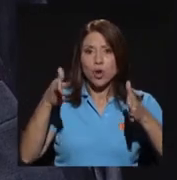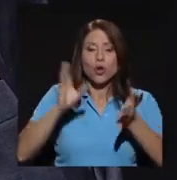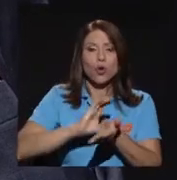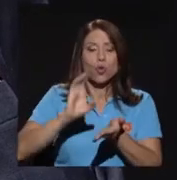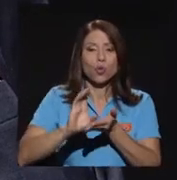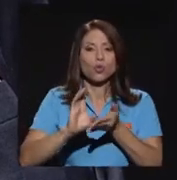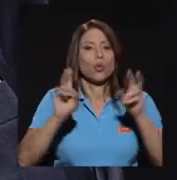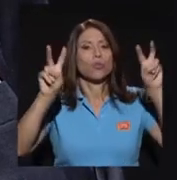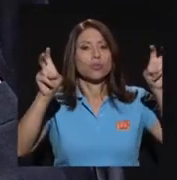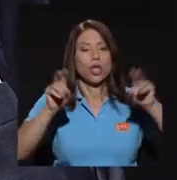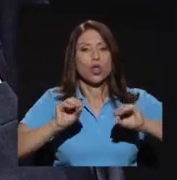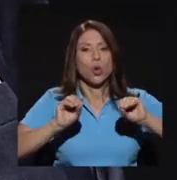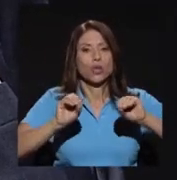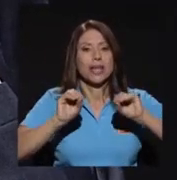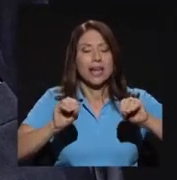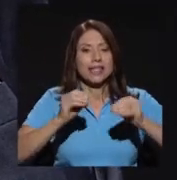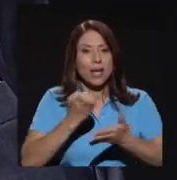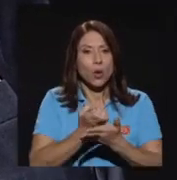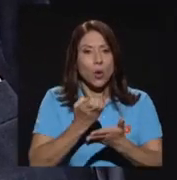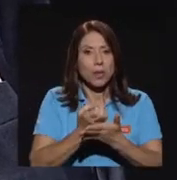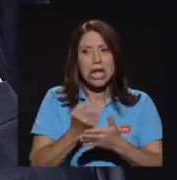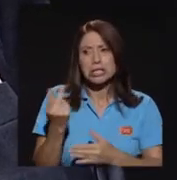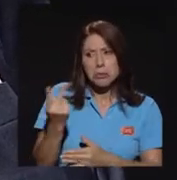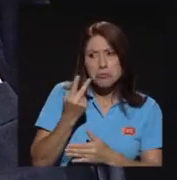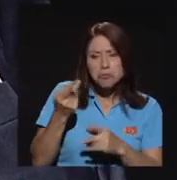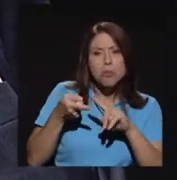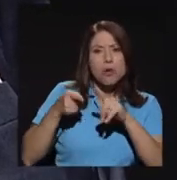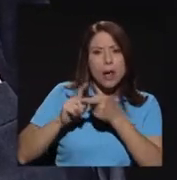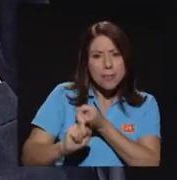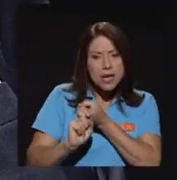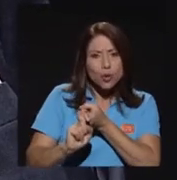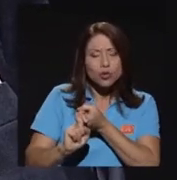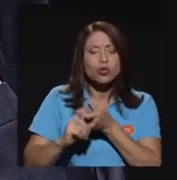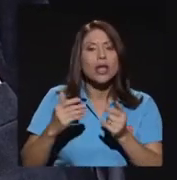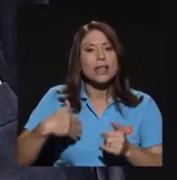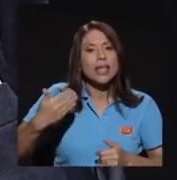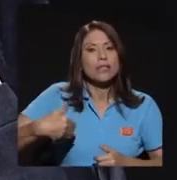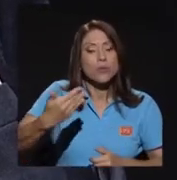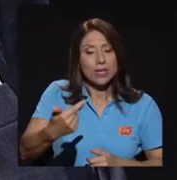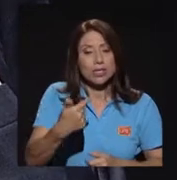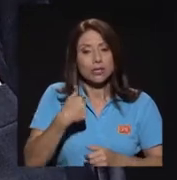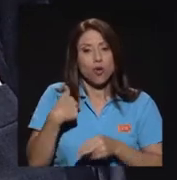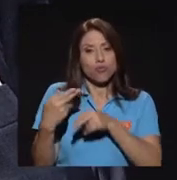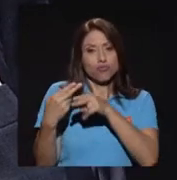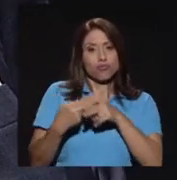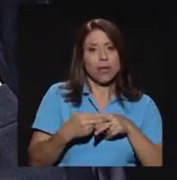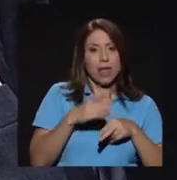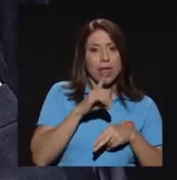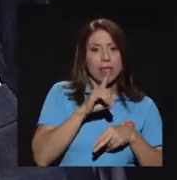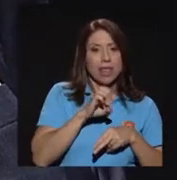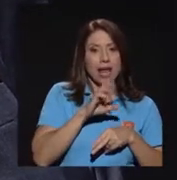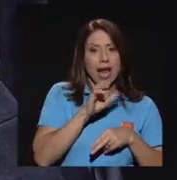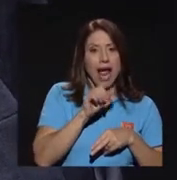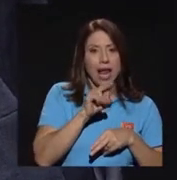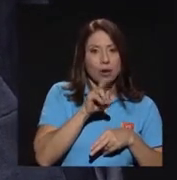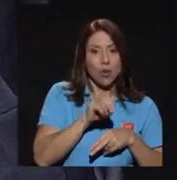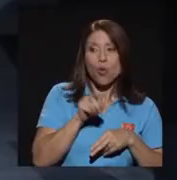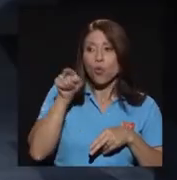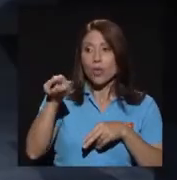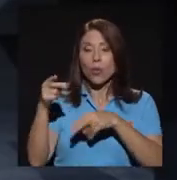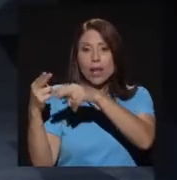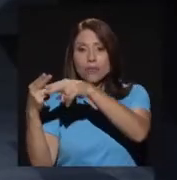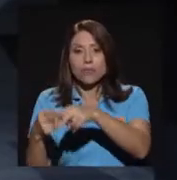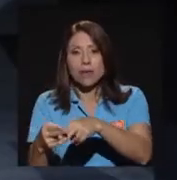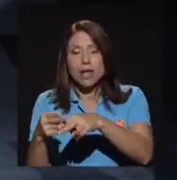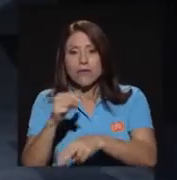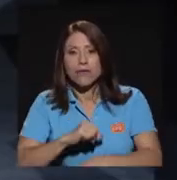y luego muy amigos fuimos después fui decano yo cuando él fue rector de universidad en